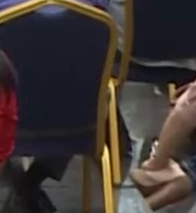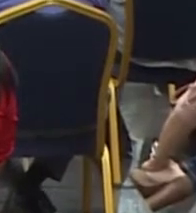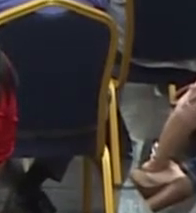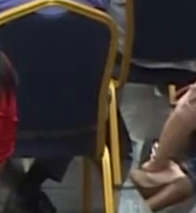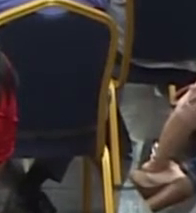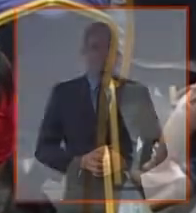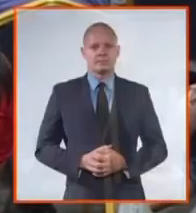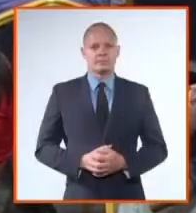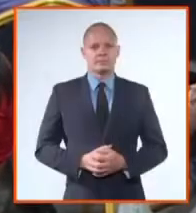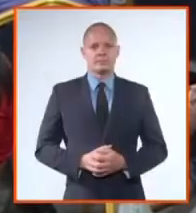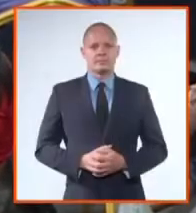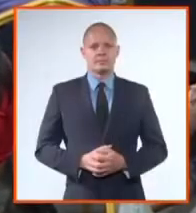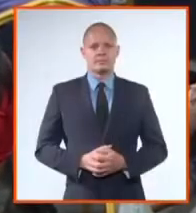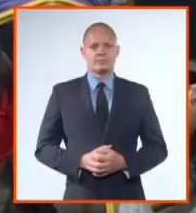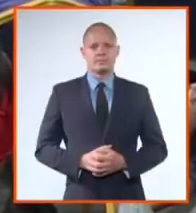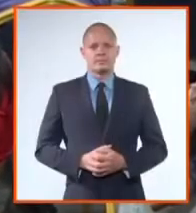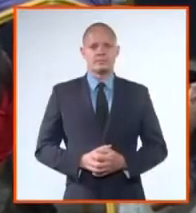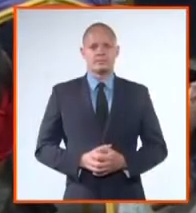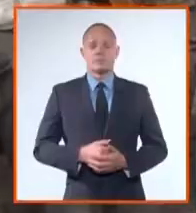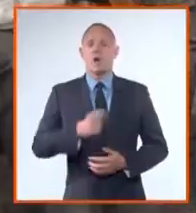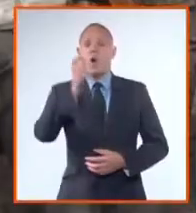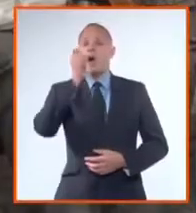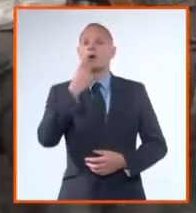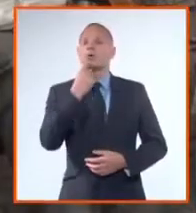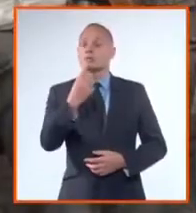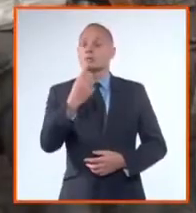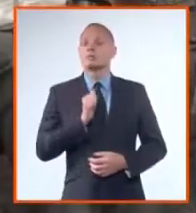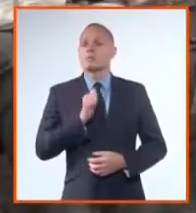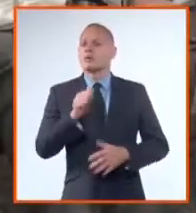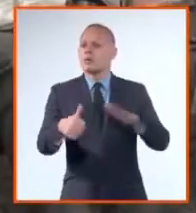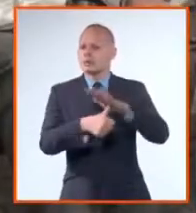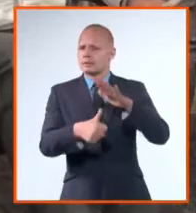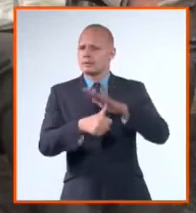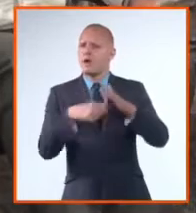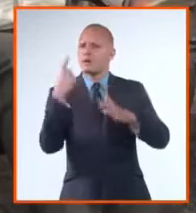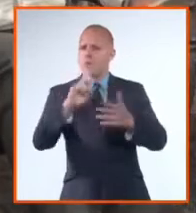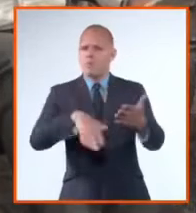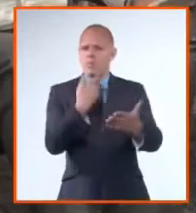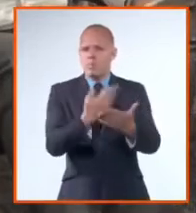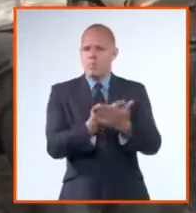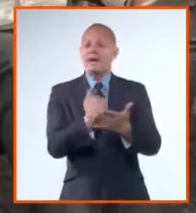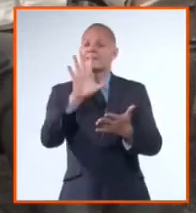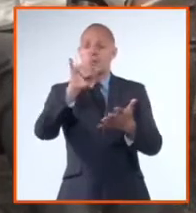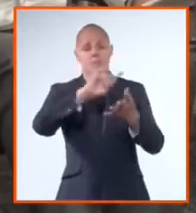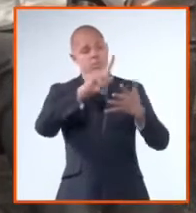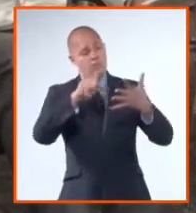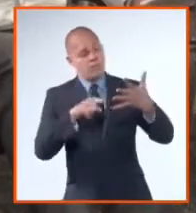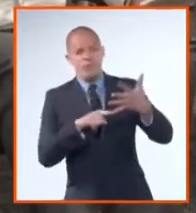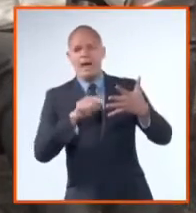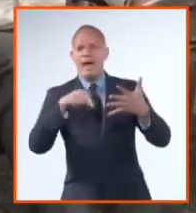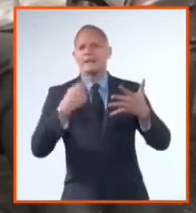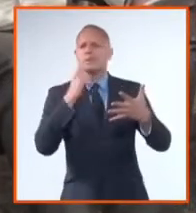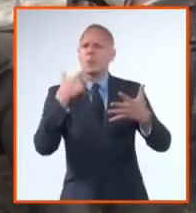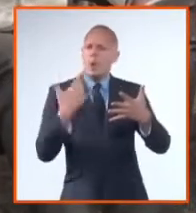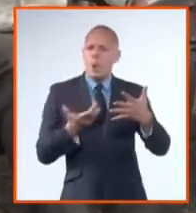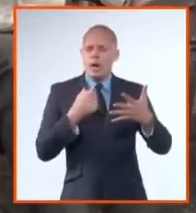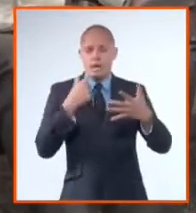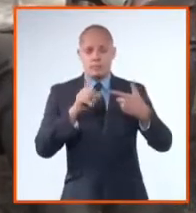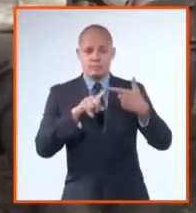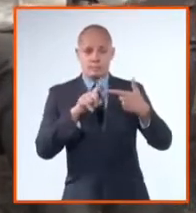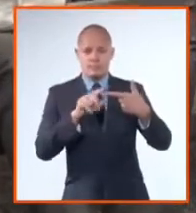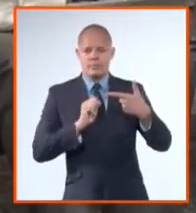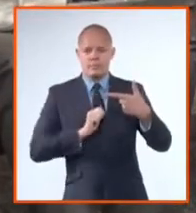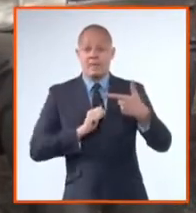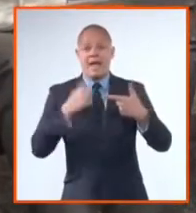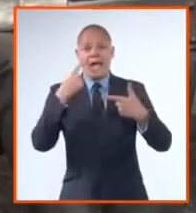sencillamente, presidente, hay 5 temas que hemos propuesto. Un tema relacionado como cómo se prepara la academia en la etapa